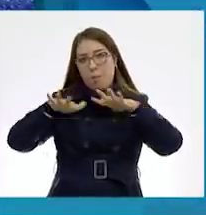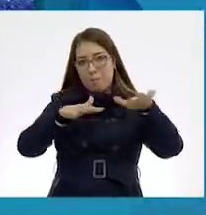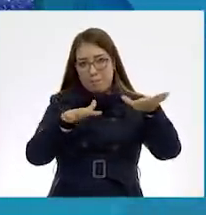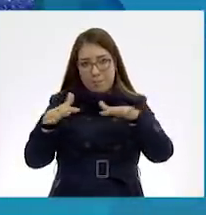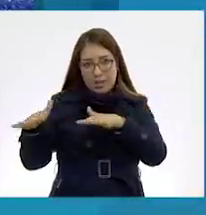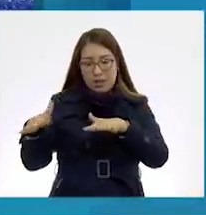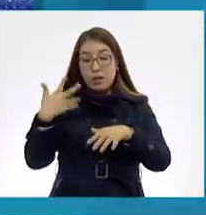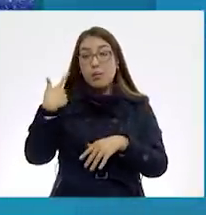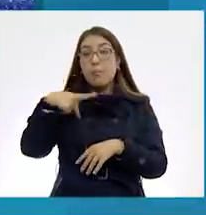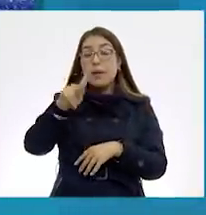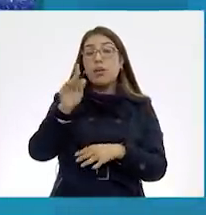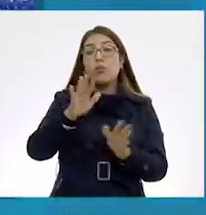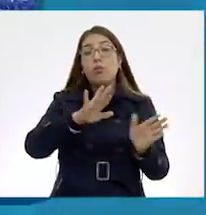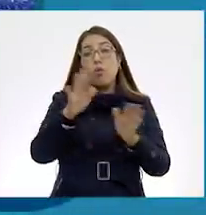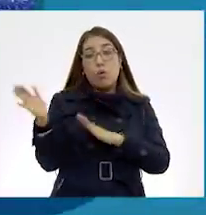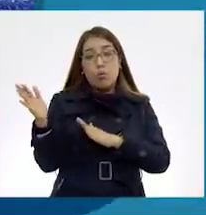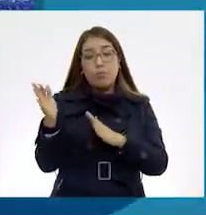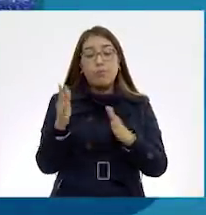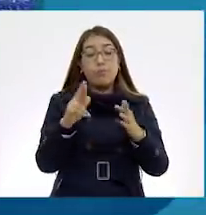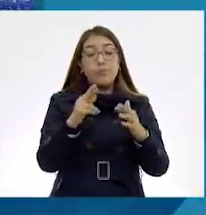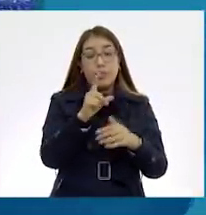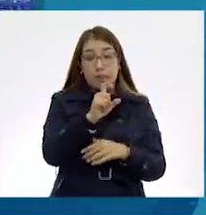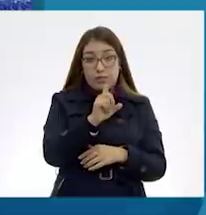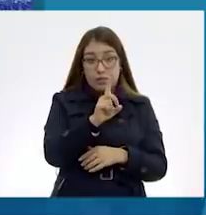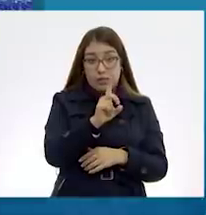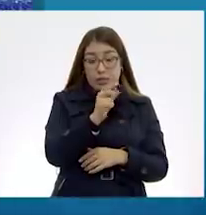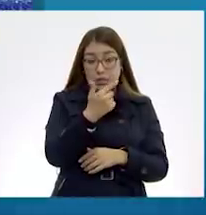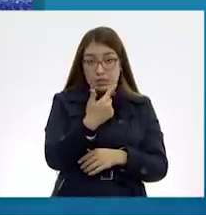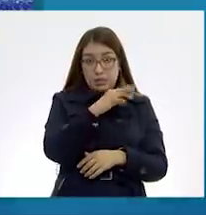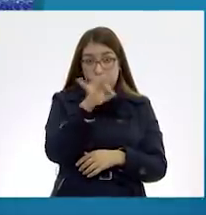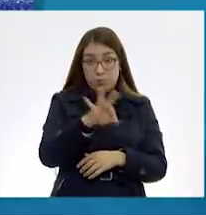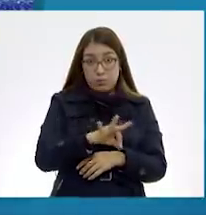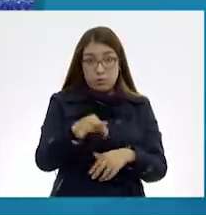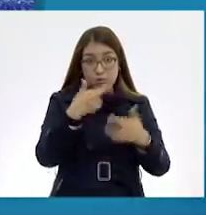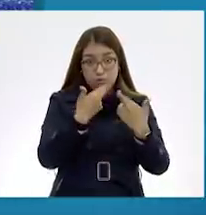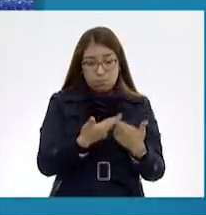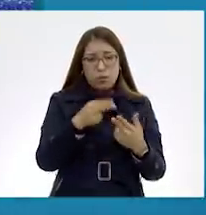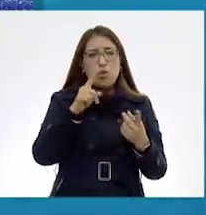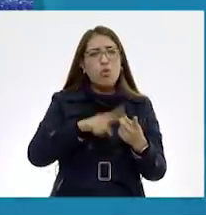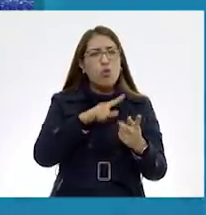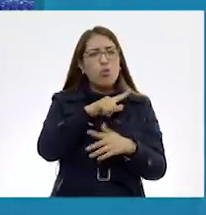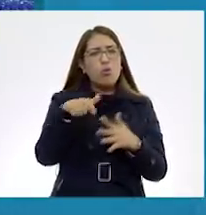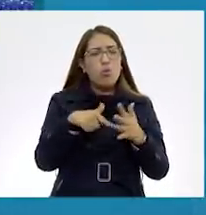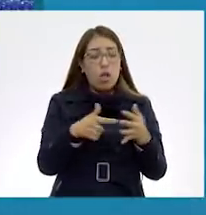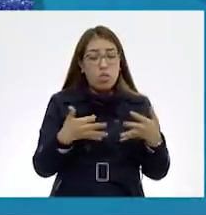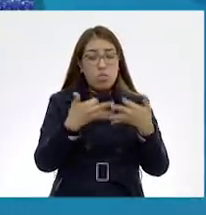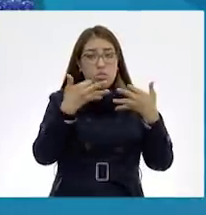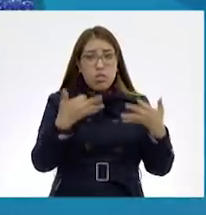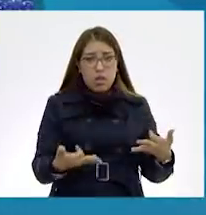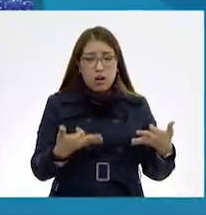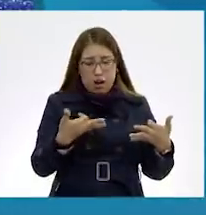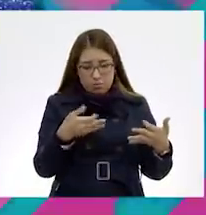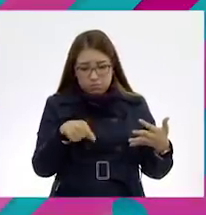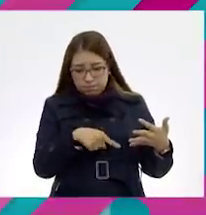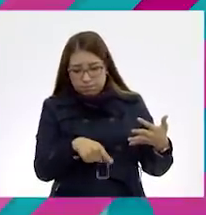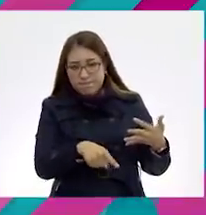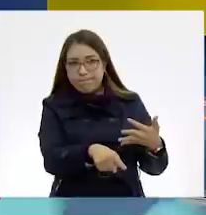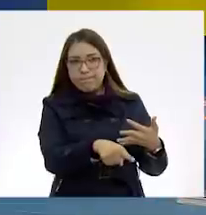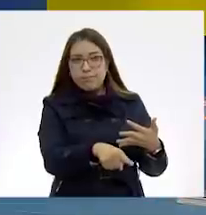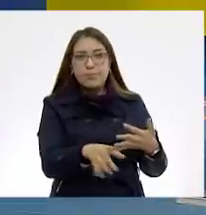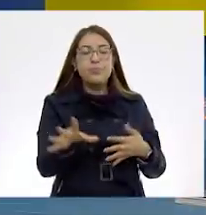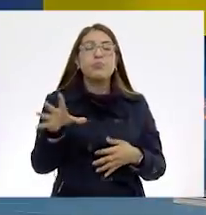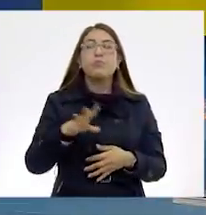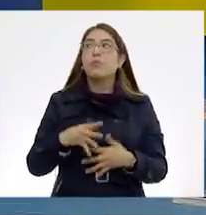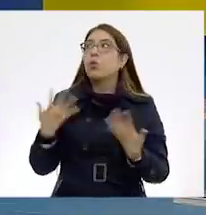que el 37% restante proviene de fuentes subterráneas, acuíferos. Esta